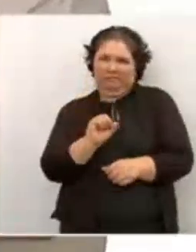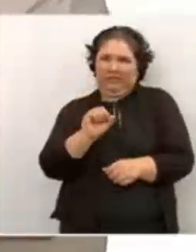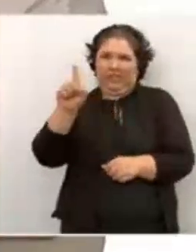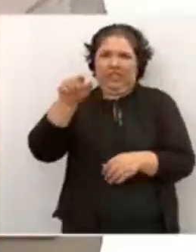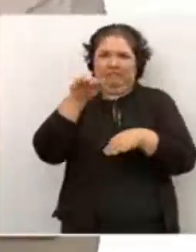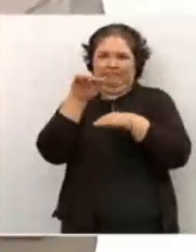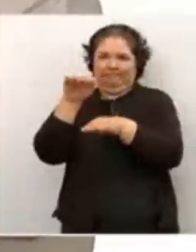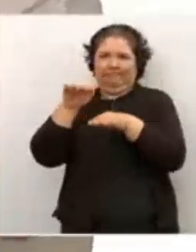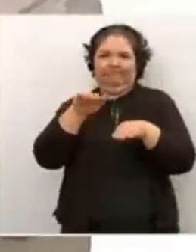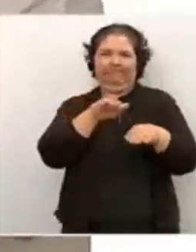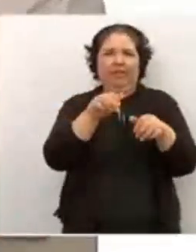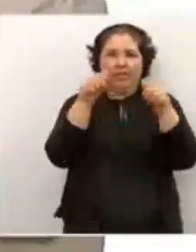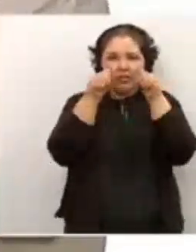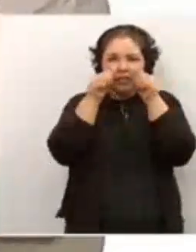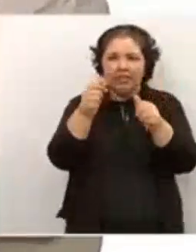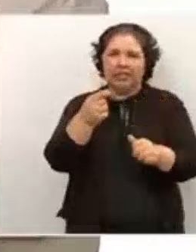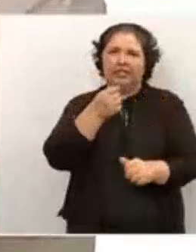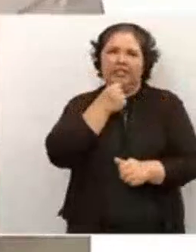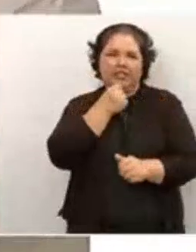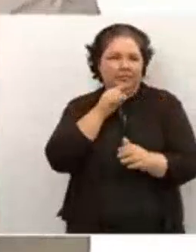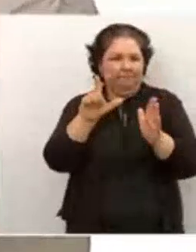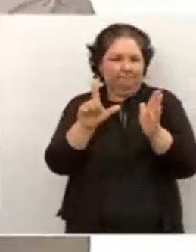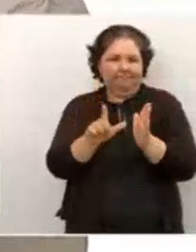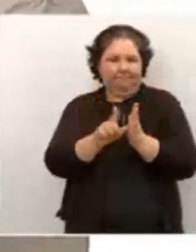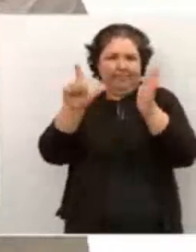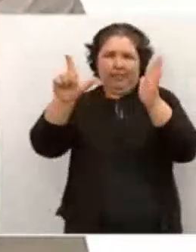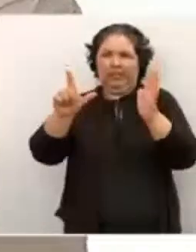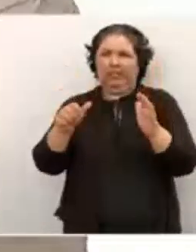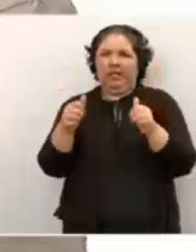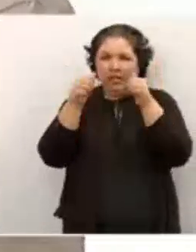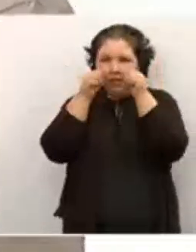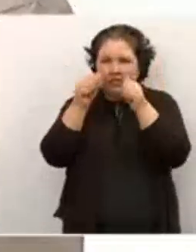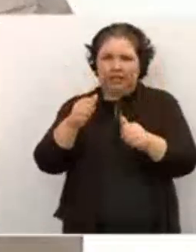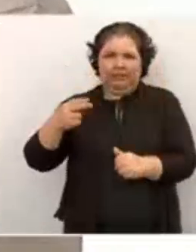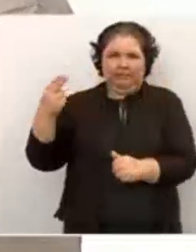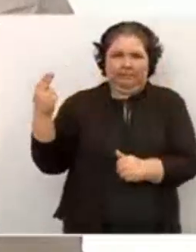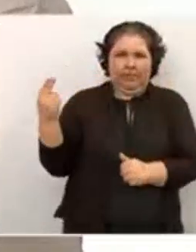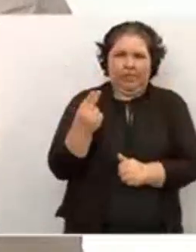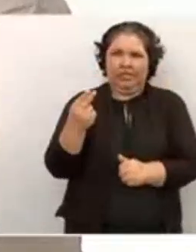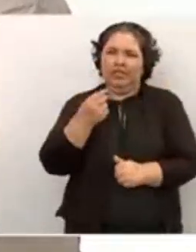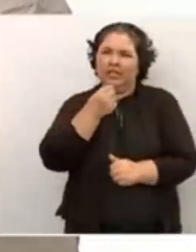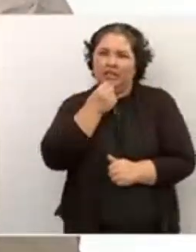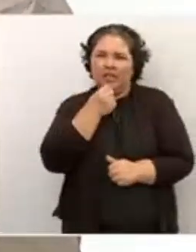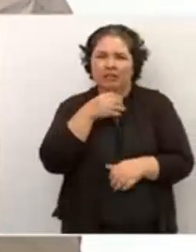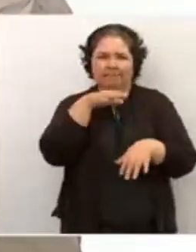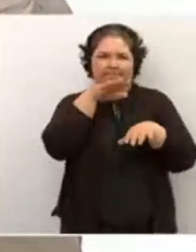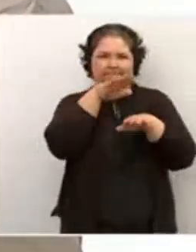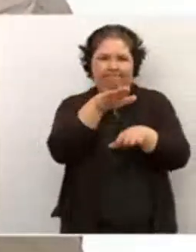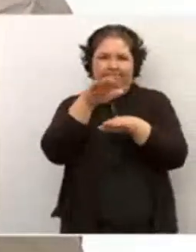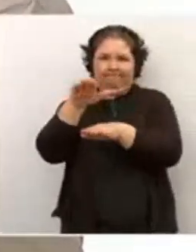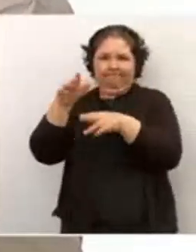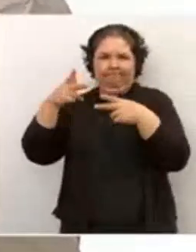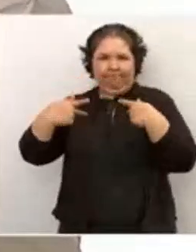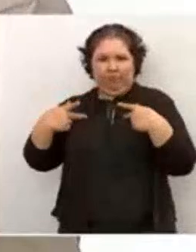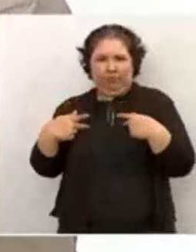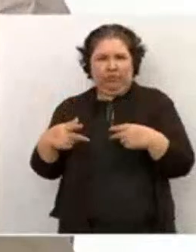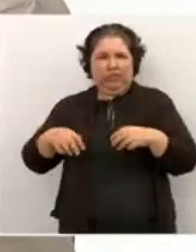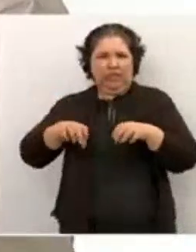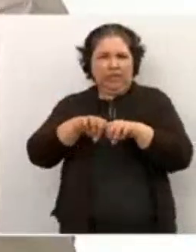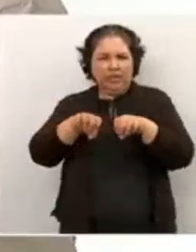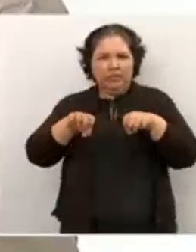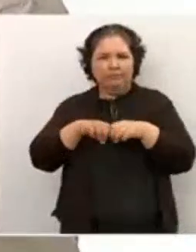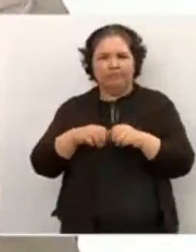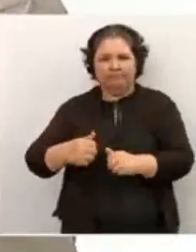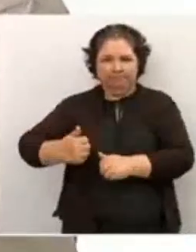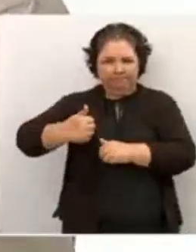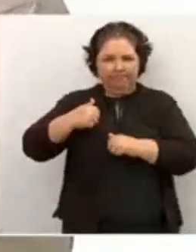atención pediátrica. Están listas para atender emergencias pediátricas con un equipo comprometido que acabamos de conocer